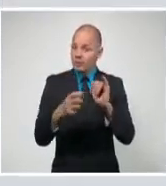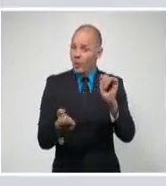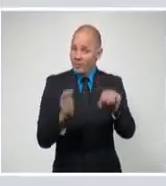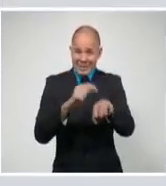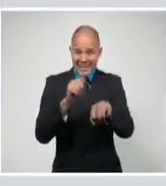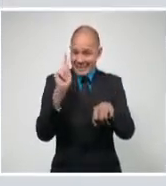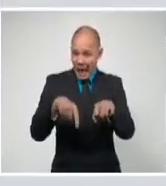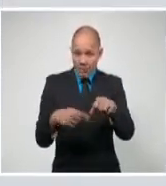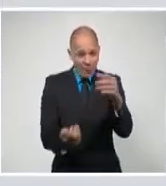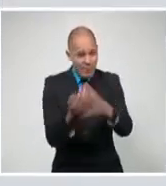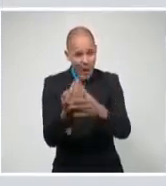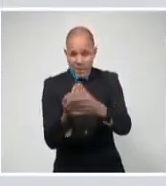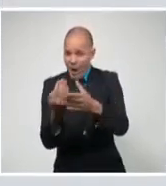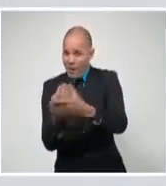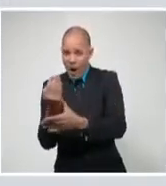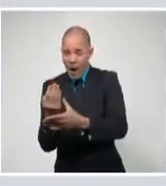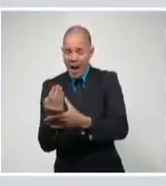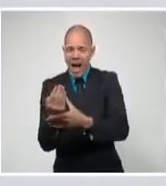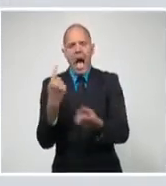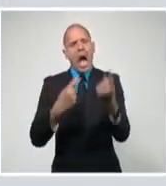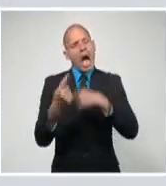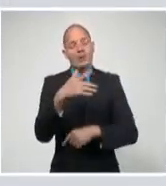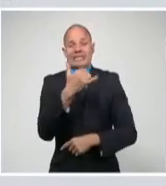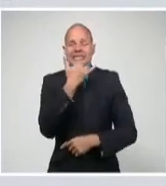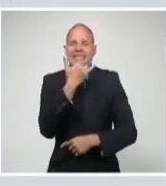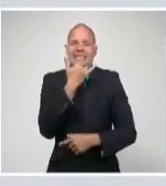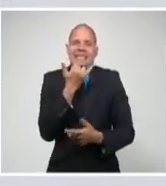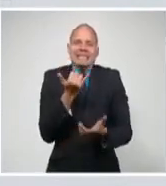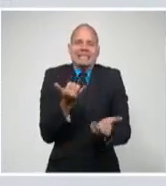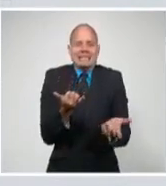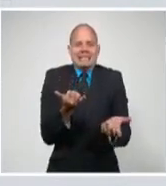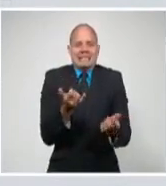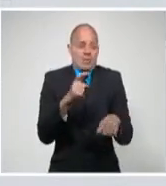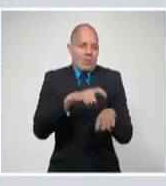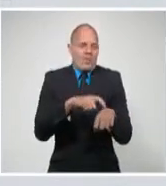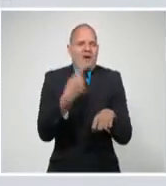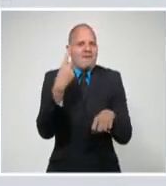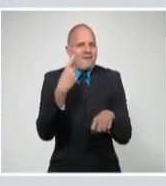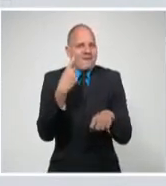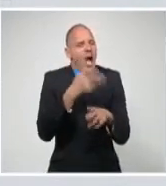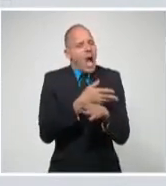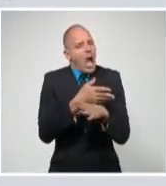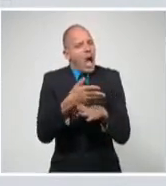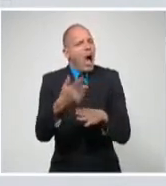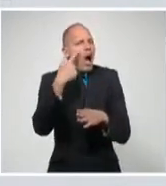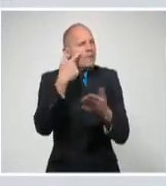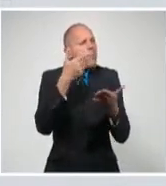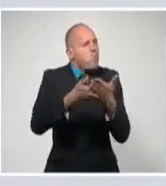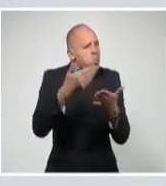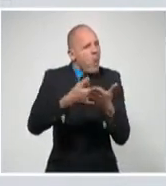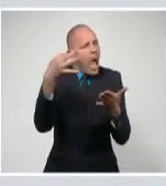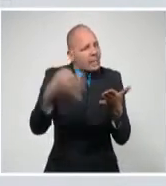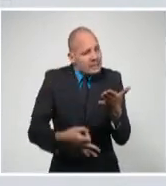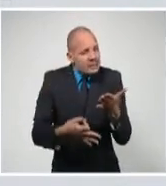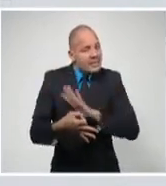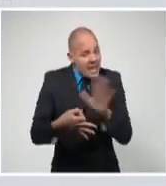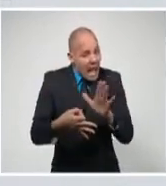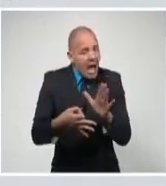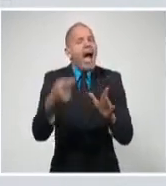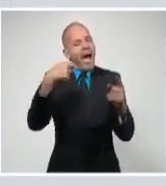resultados, en algunos casos resultó una práctica nociva por incumplir con el debido rigor científico. Estas